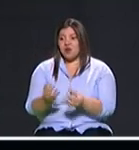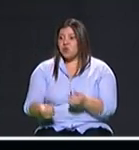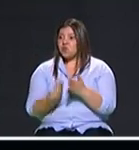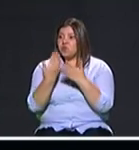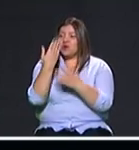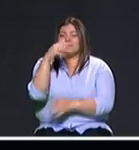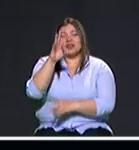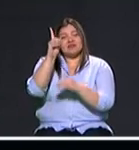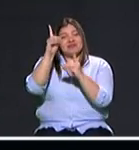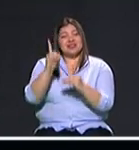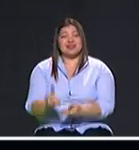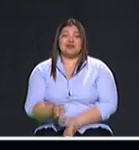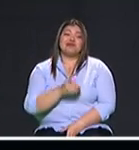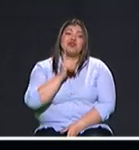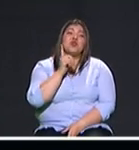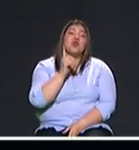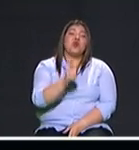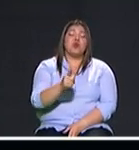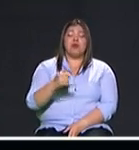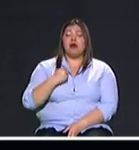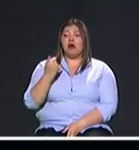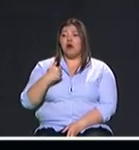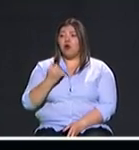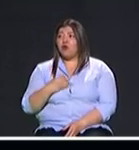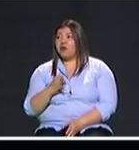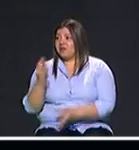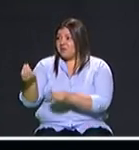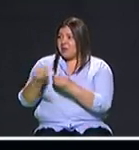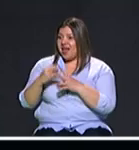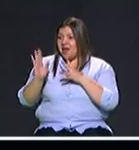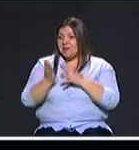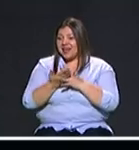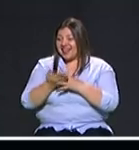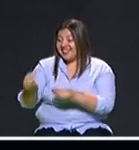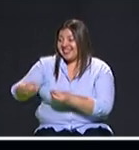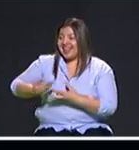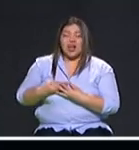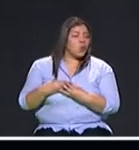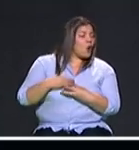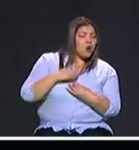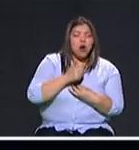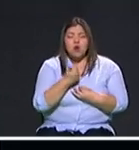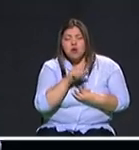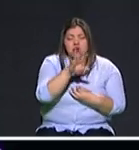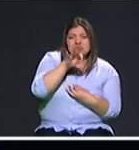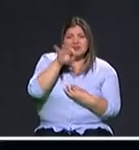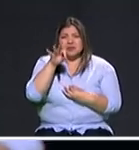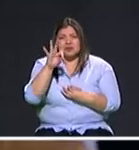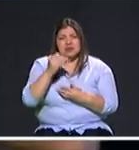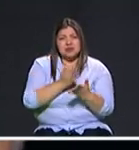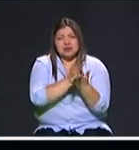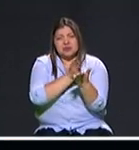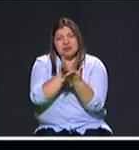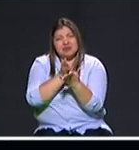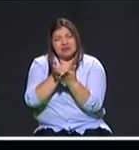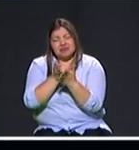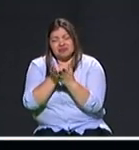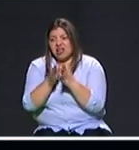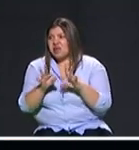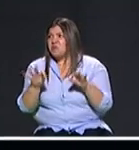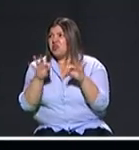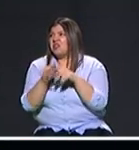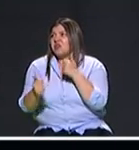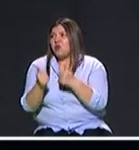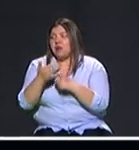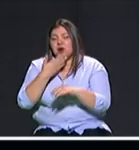sucediendo que los jóvenes llegan a las becas y se nos retiran no saben qué estudiar de la importancia de estudiar entonces voy a trabajar